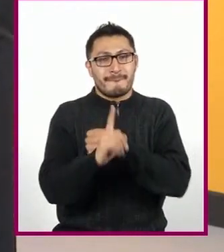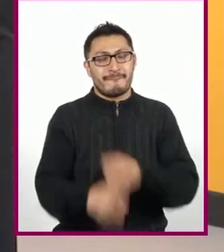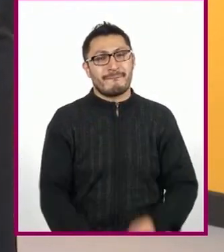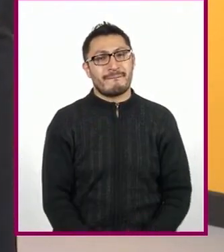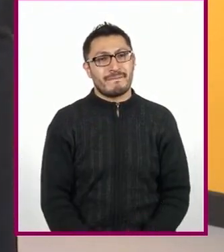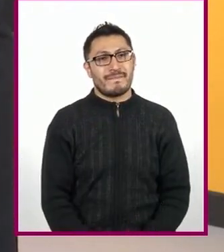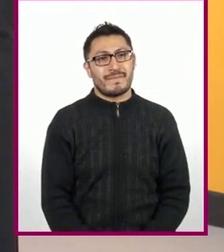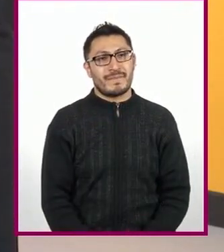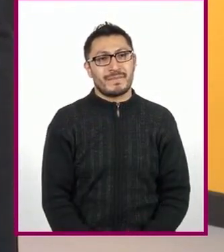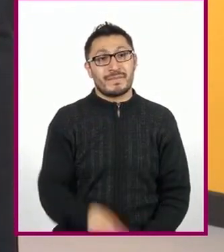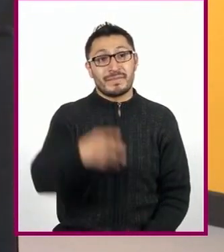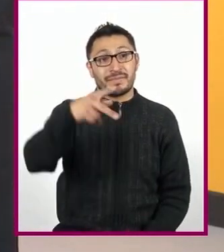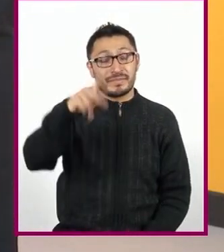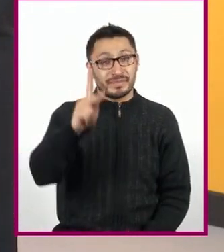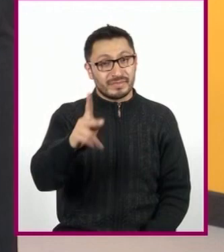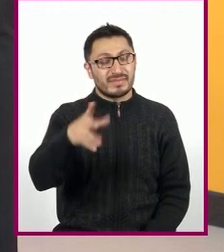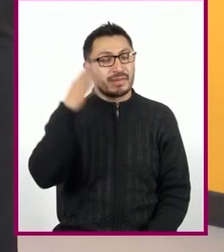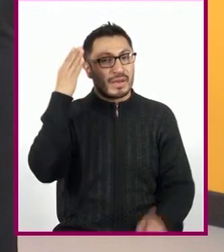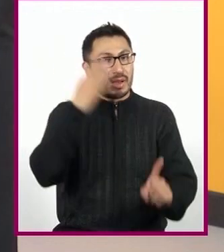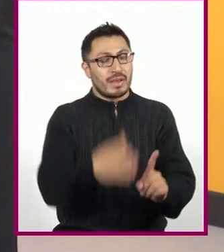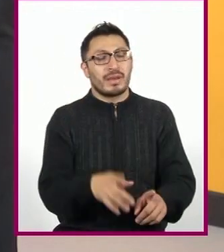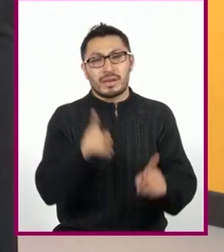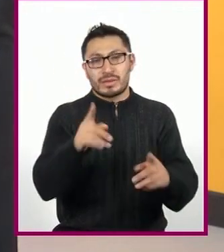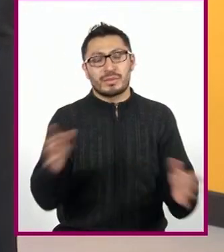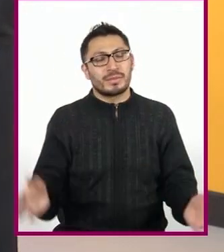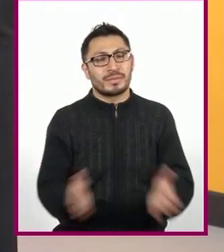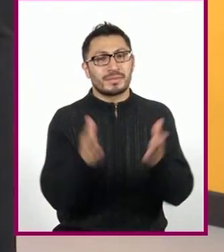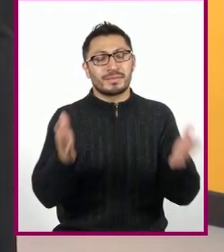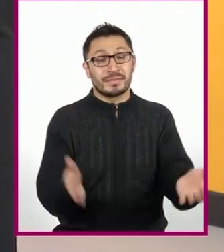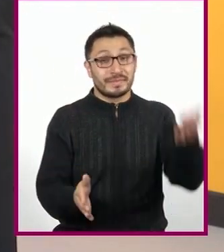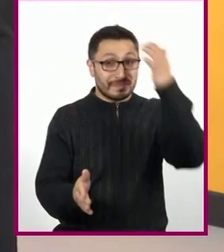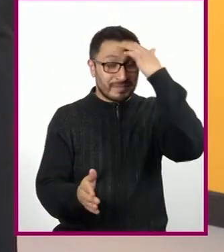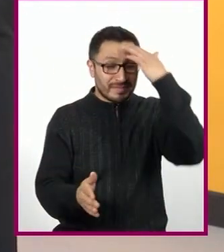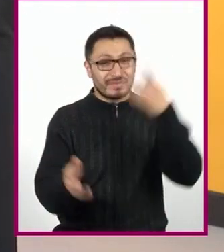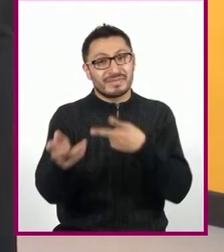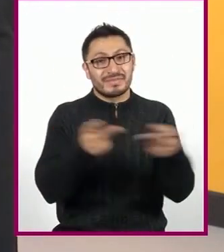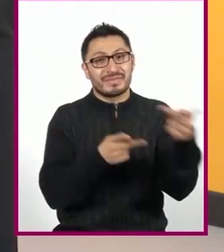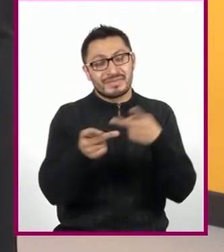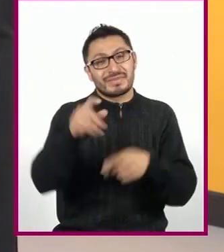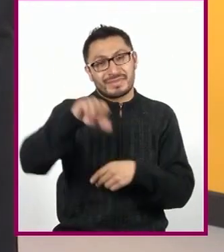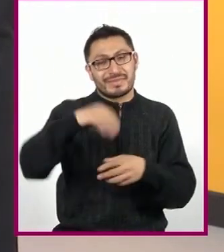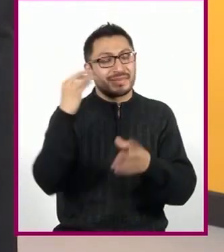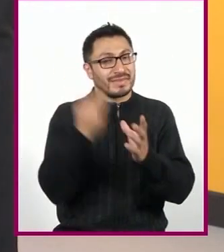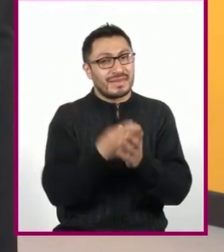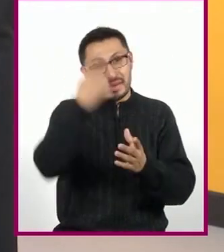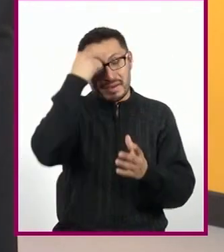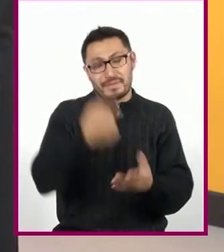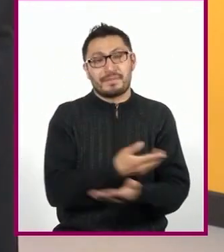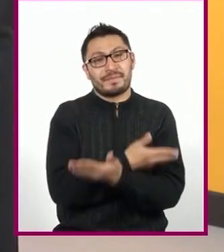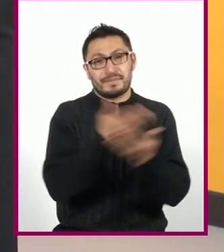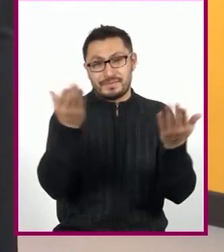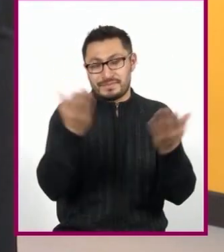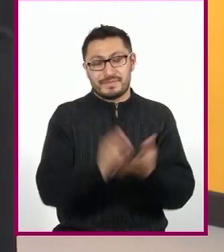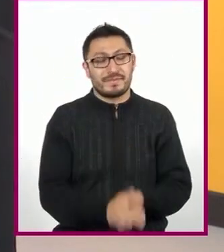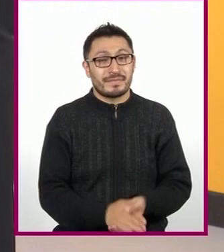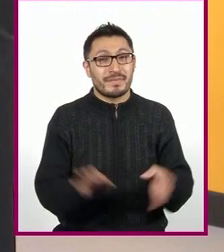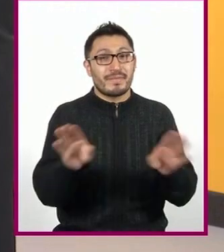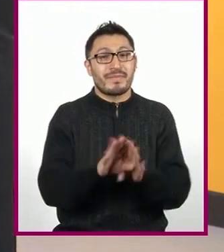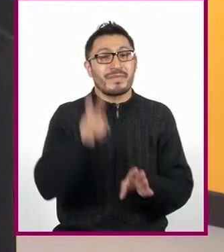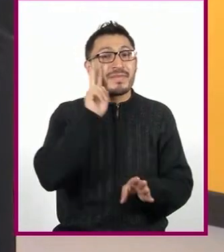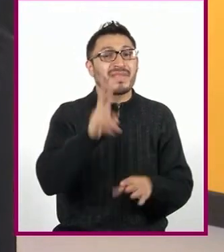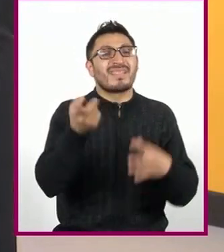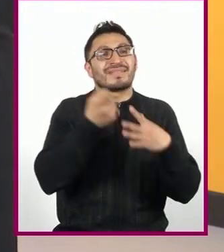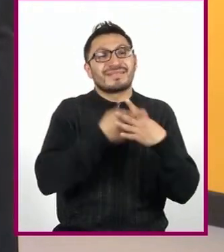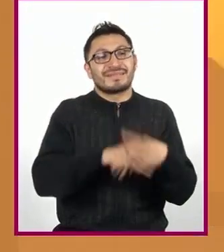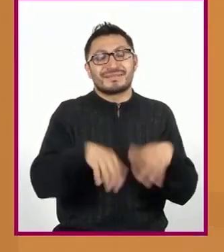Sin embargo, con el fin de consolidar dichos conocimientos, hemos preparado este programa para todos ustedes. ¿Qué les parece si